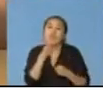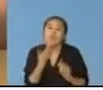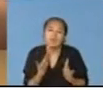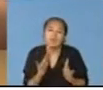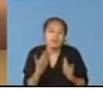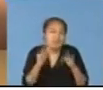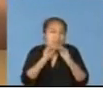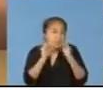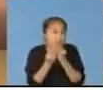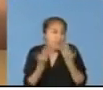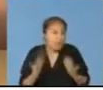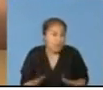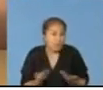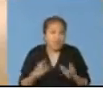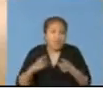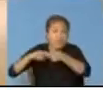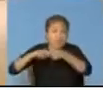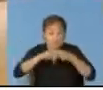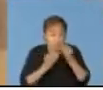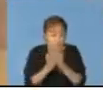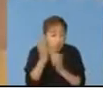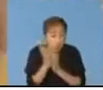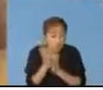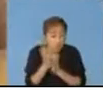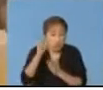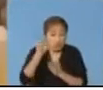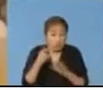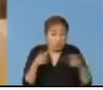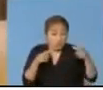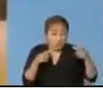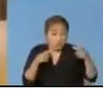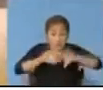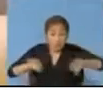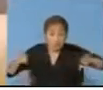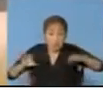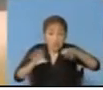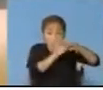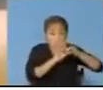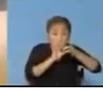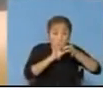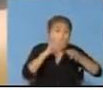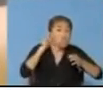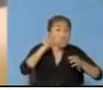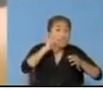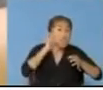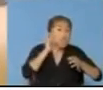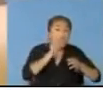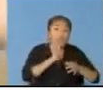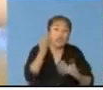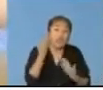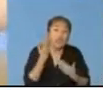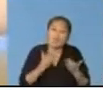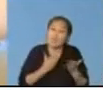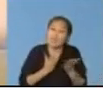Gas. ¿Qué saldrá de allí? ¿Sin Camioneros? ¿Con una fracción del sindicalismo unida para rearmar a la CGT?